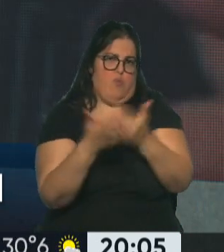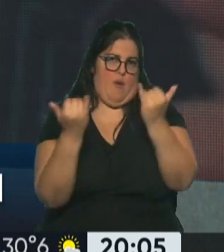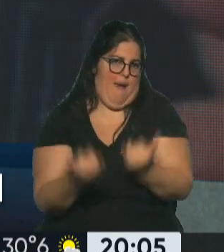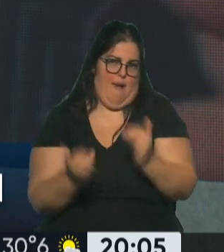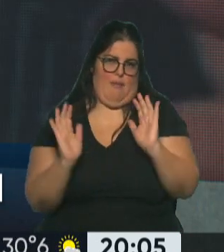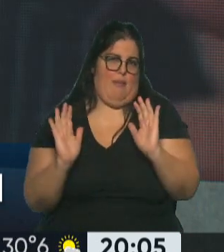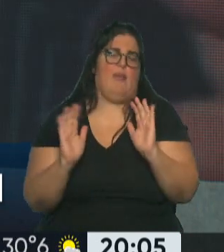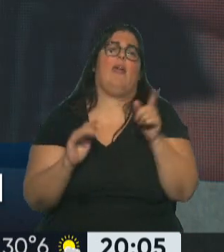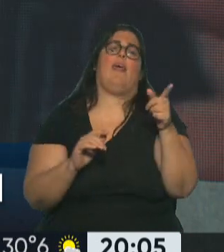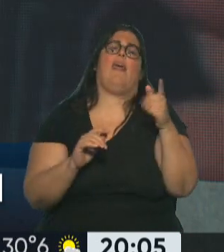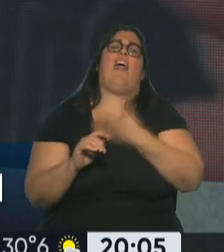llevaron los apuntes a Washington